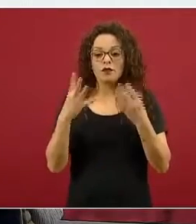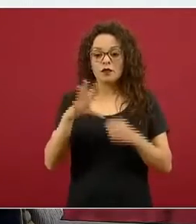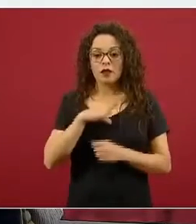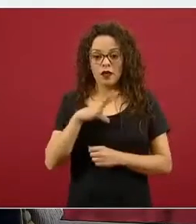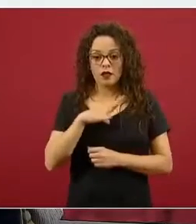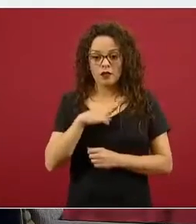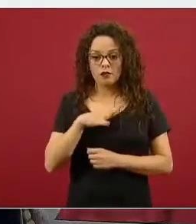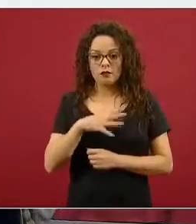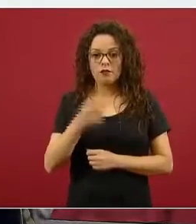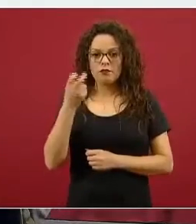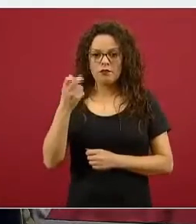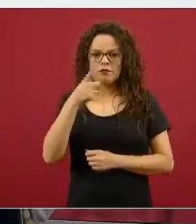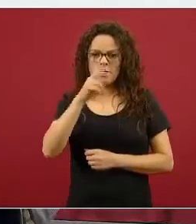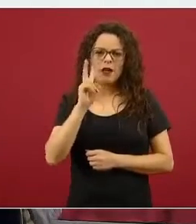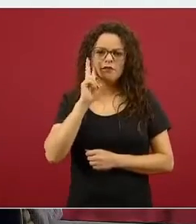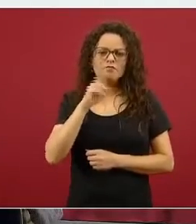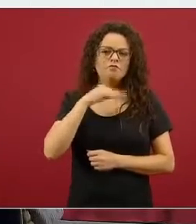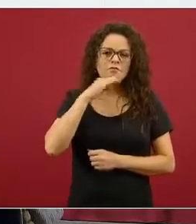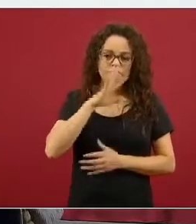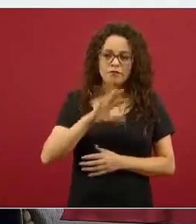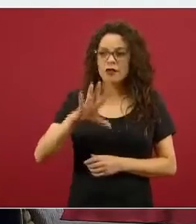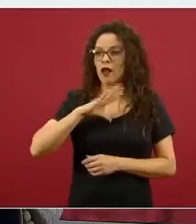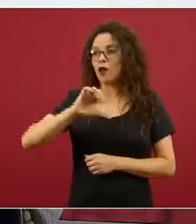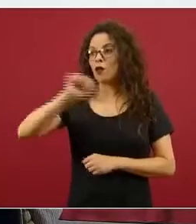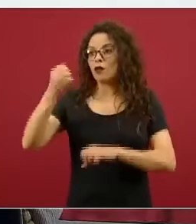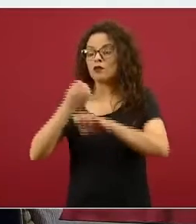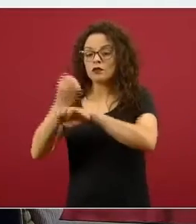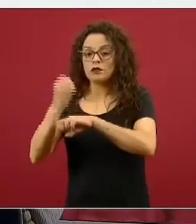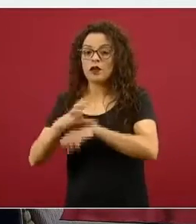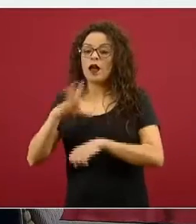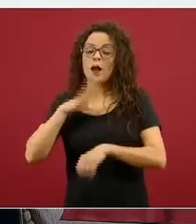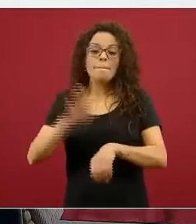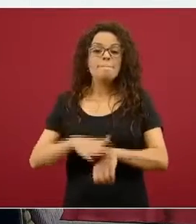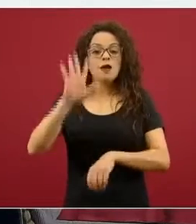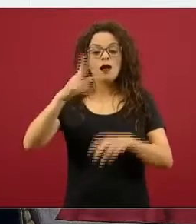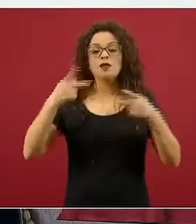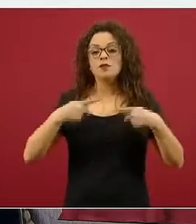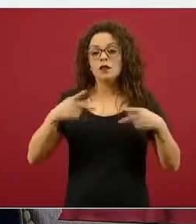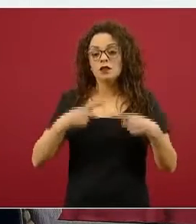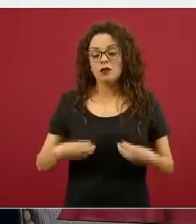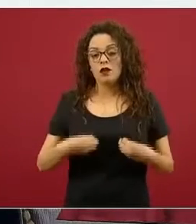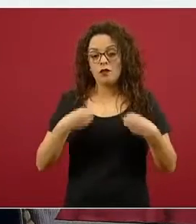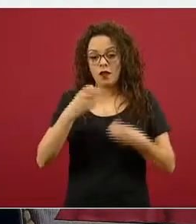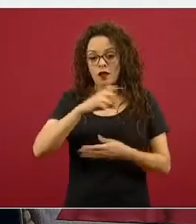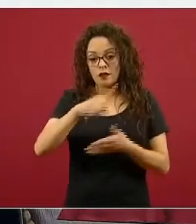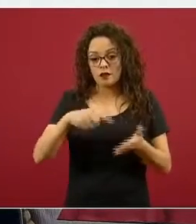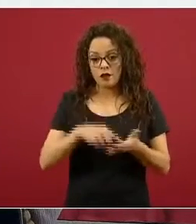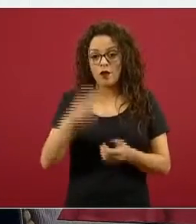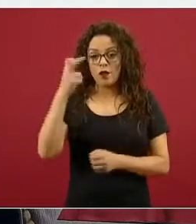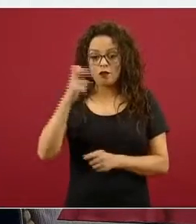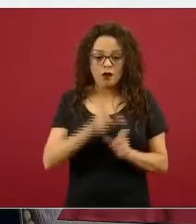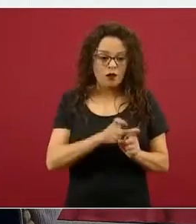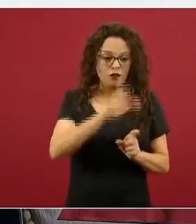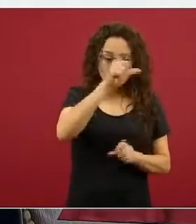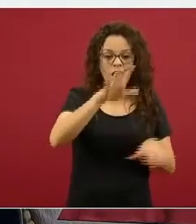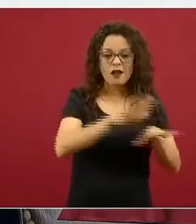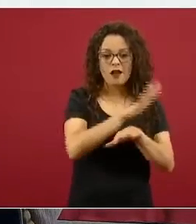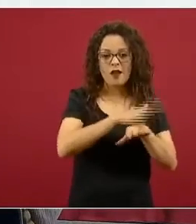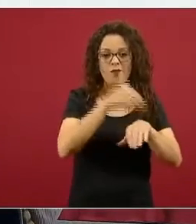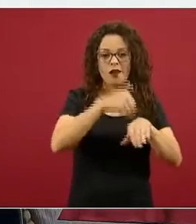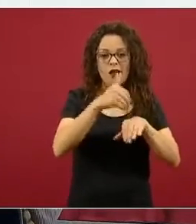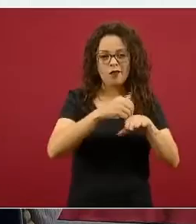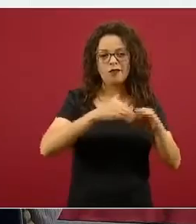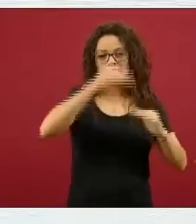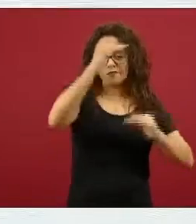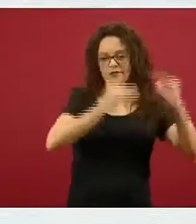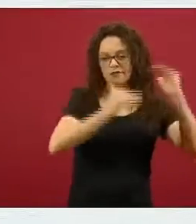fijan, hay estados que obviamente tienen mucho mayor población y que esta escala puede ir cambiando. En el estado de Hidalgo, después